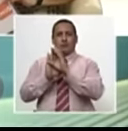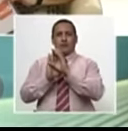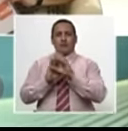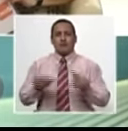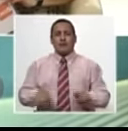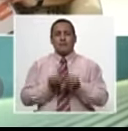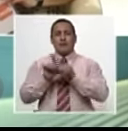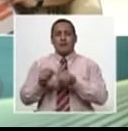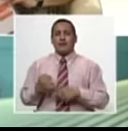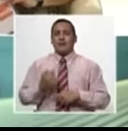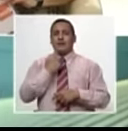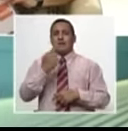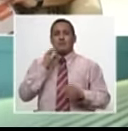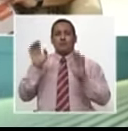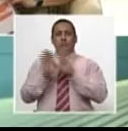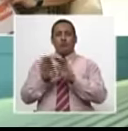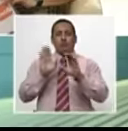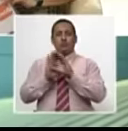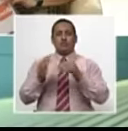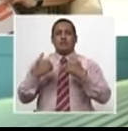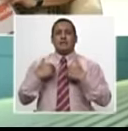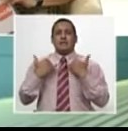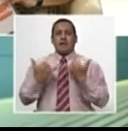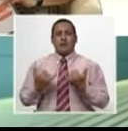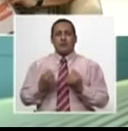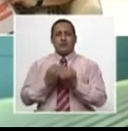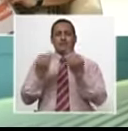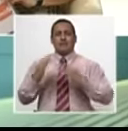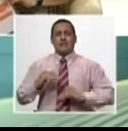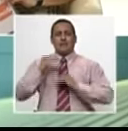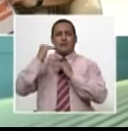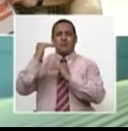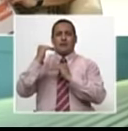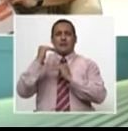constitucionales, ¿no? Que la Constitución tiene unas líneas